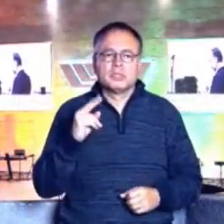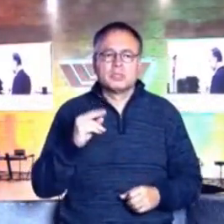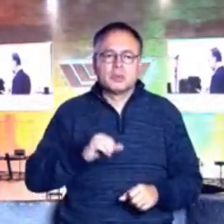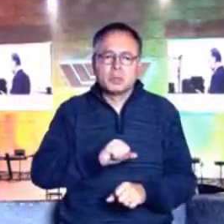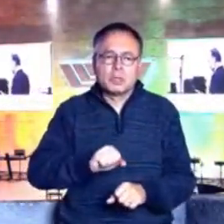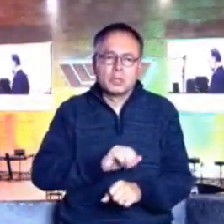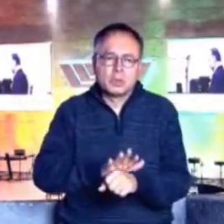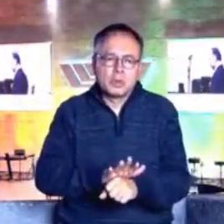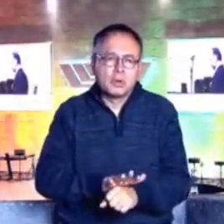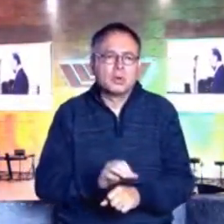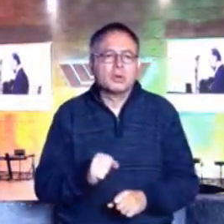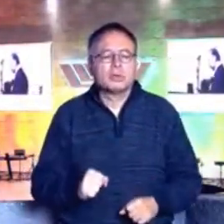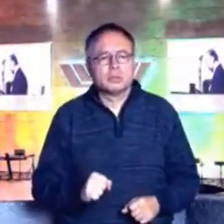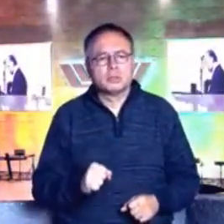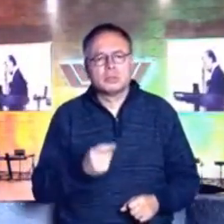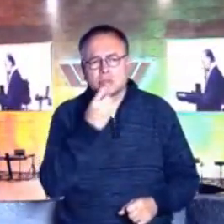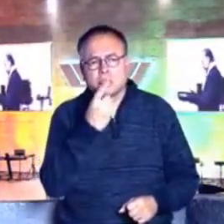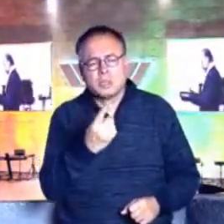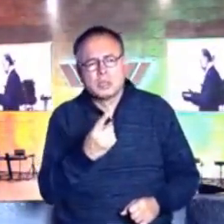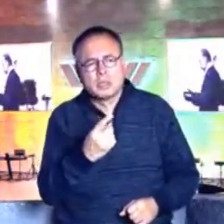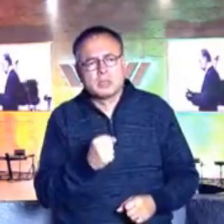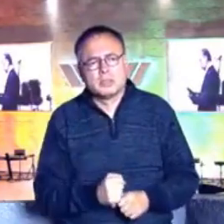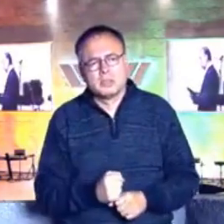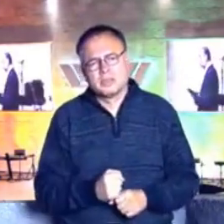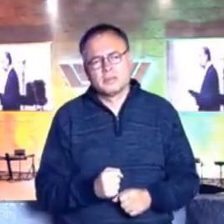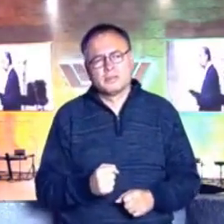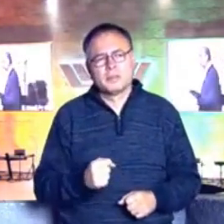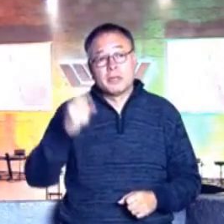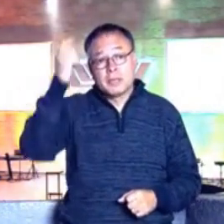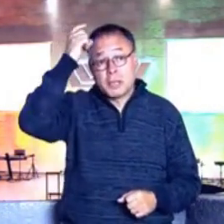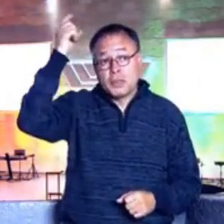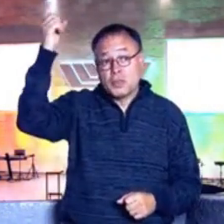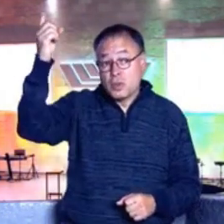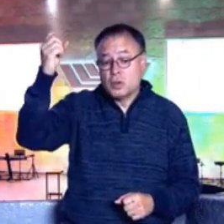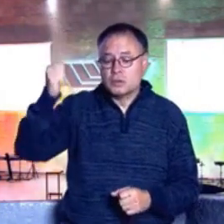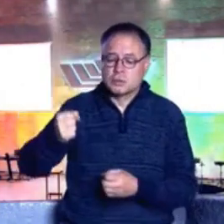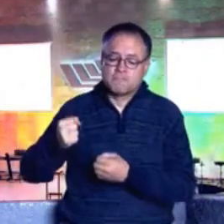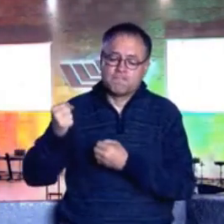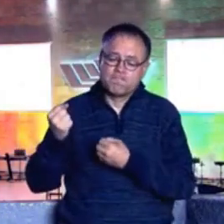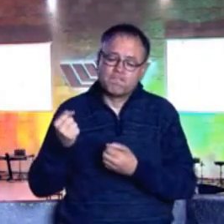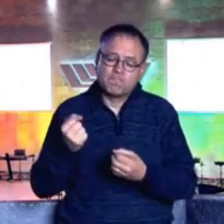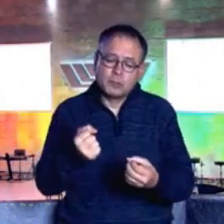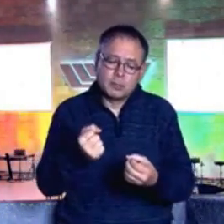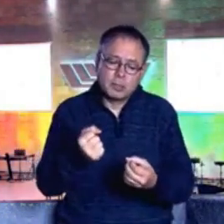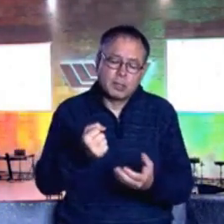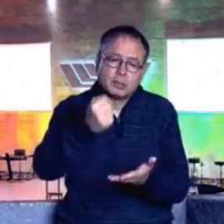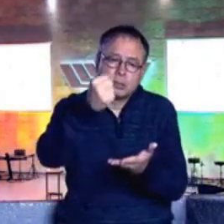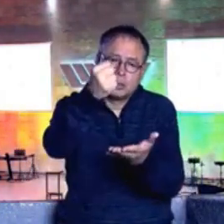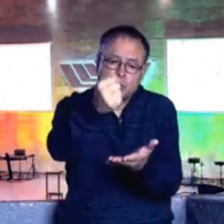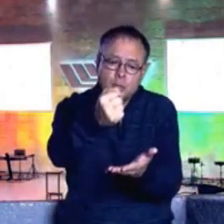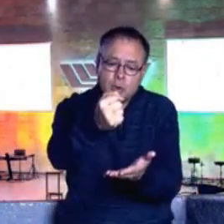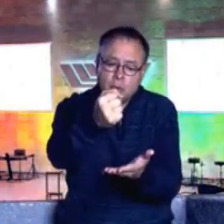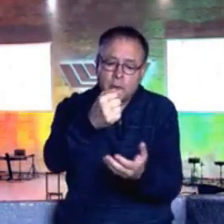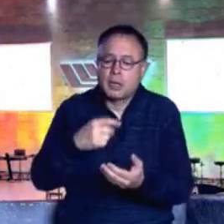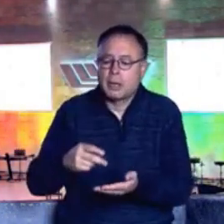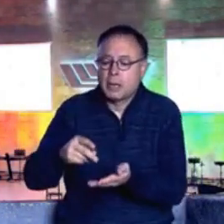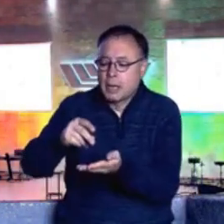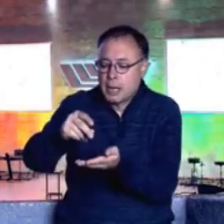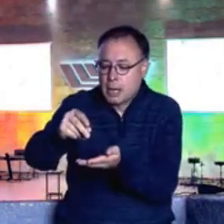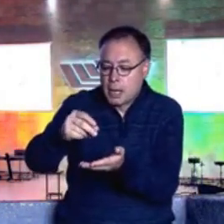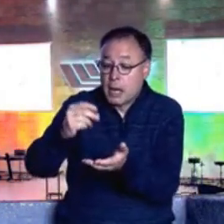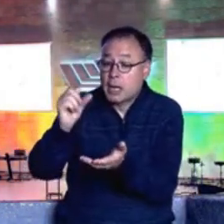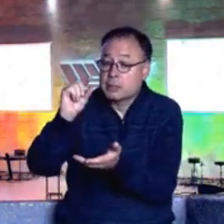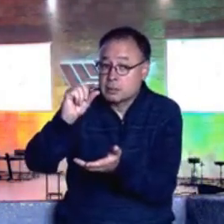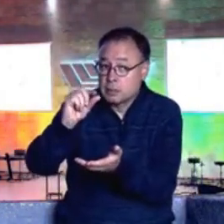dice pues es Dios quien provee la semilla al agricultor